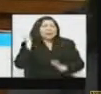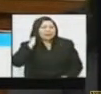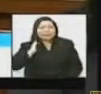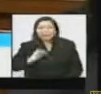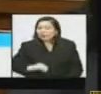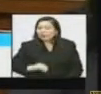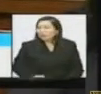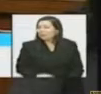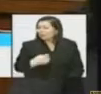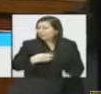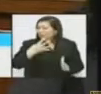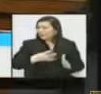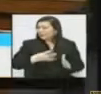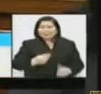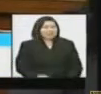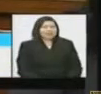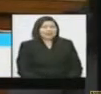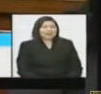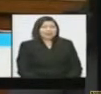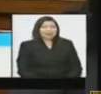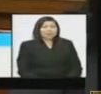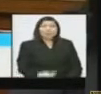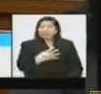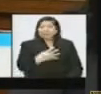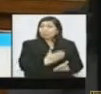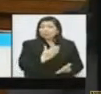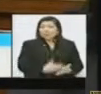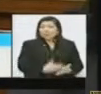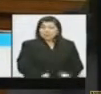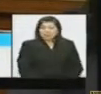muchas economías